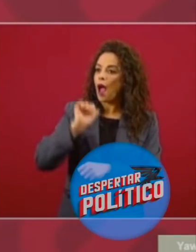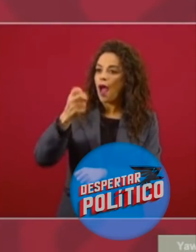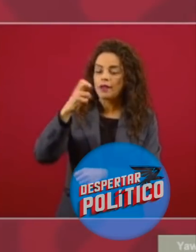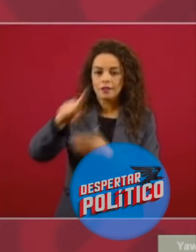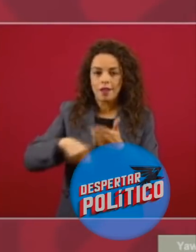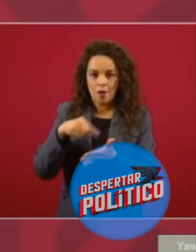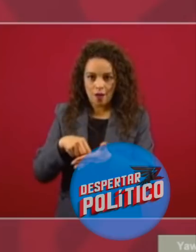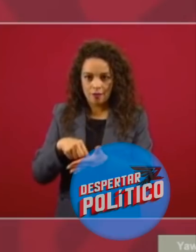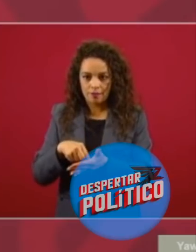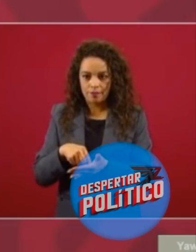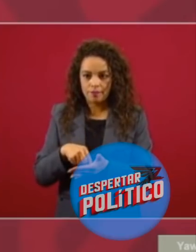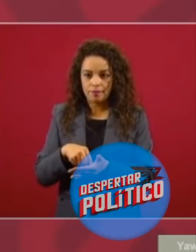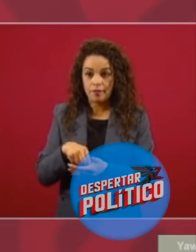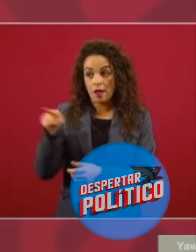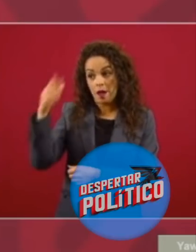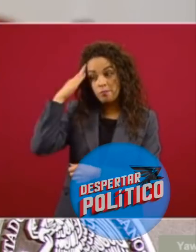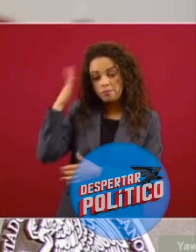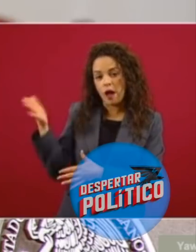fueron, pero